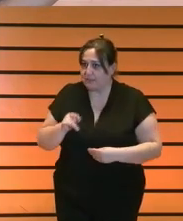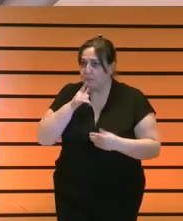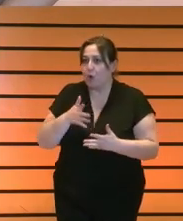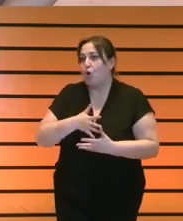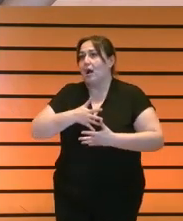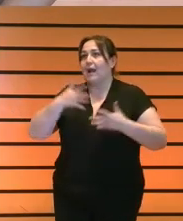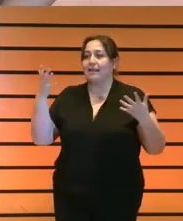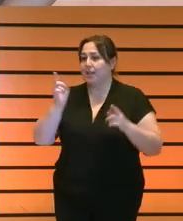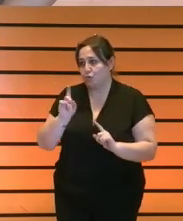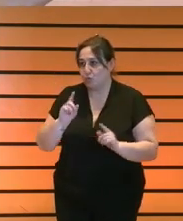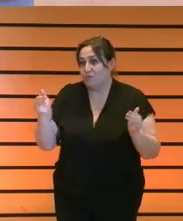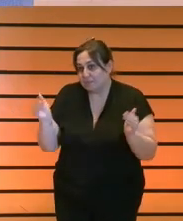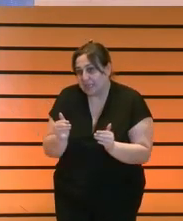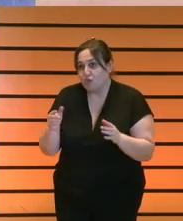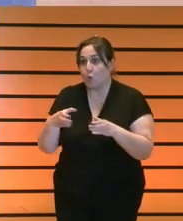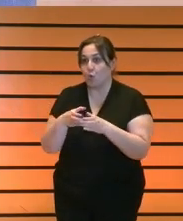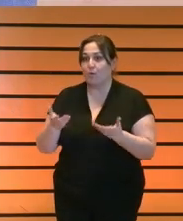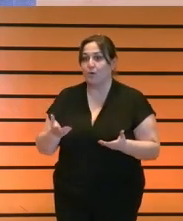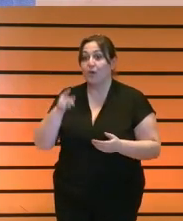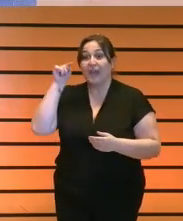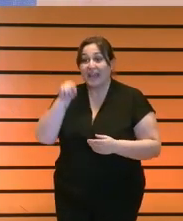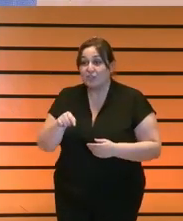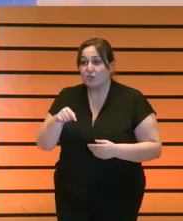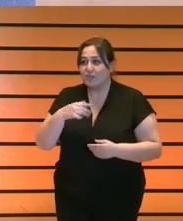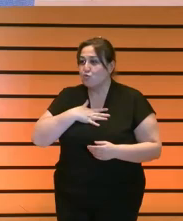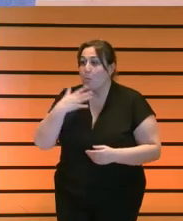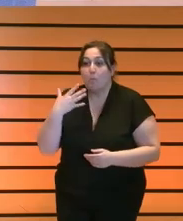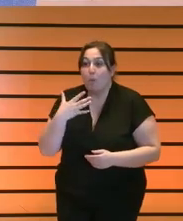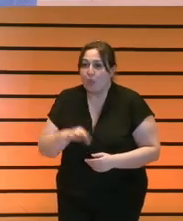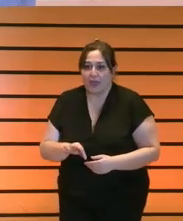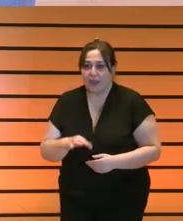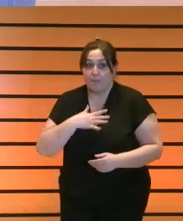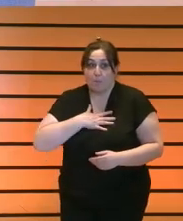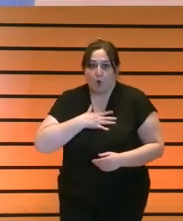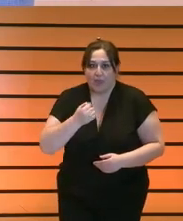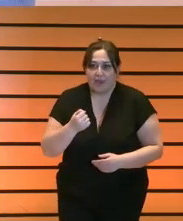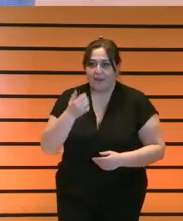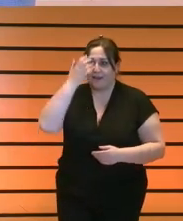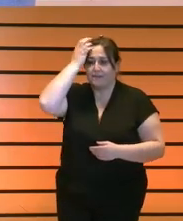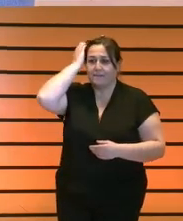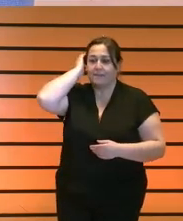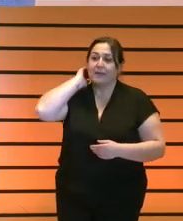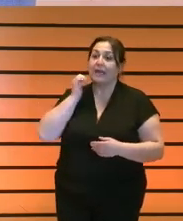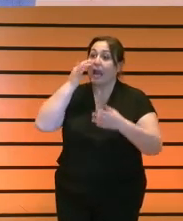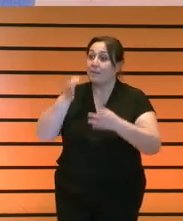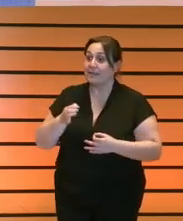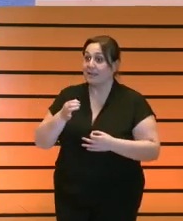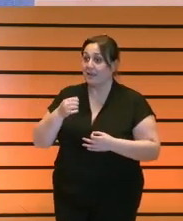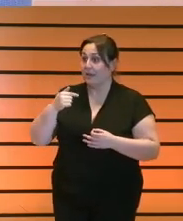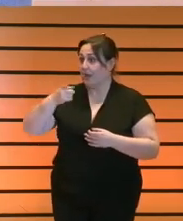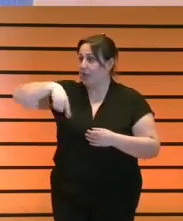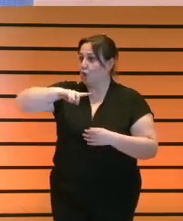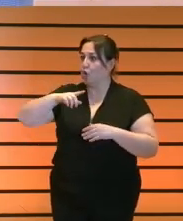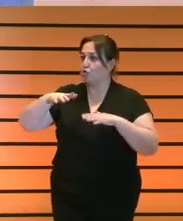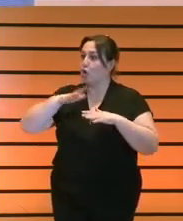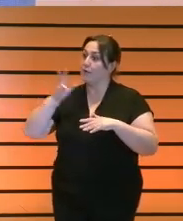escala. Y es que eso es una potencialidad inmensa. O sea, realmente lo que nos ha traído hasta aquí,